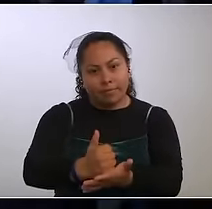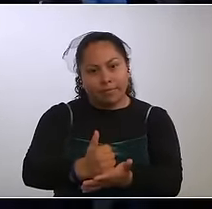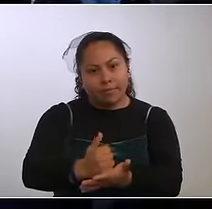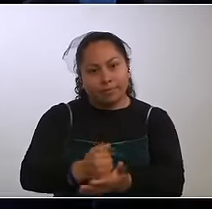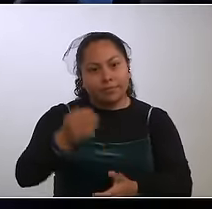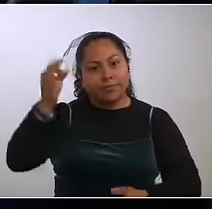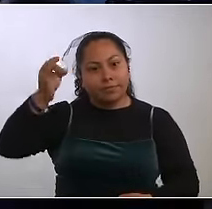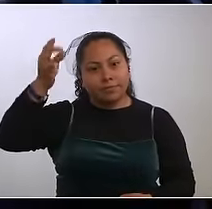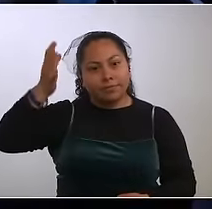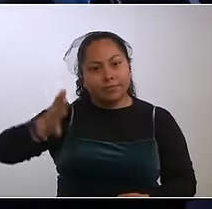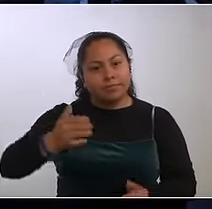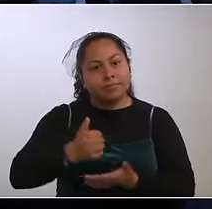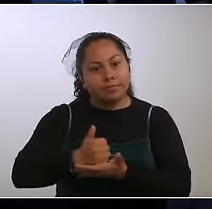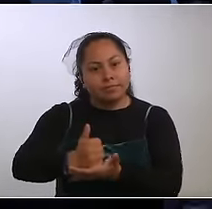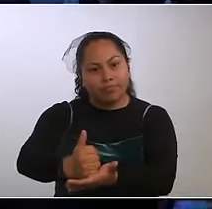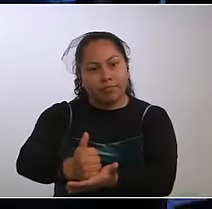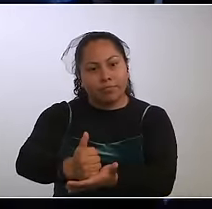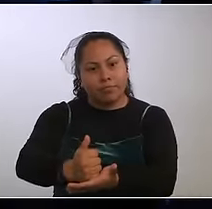tienen las llaves.